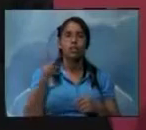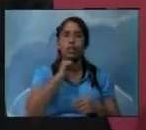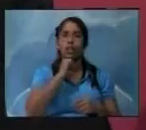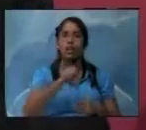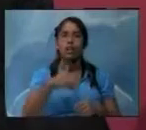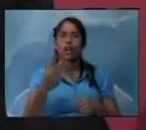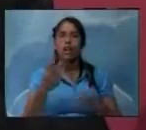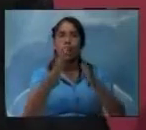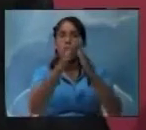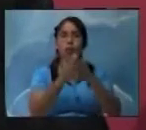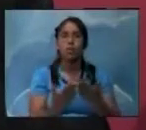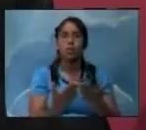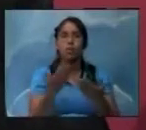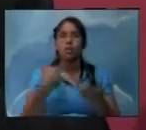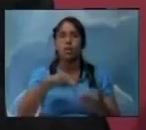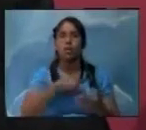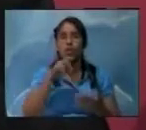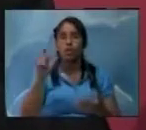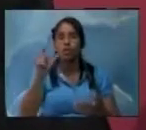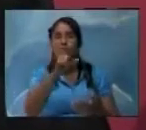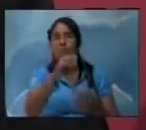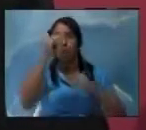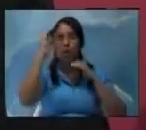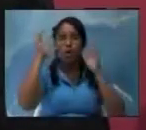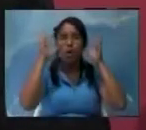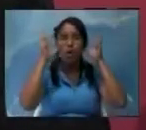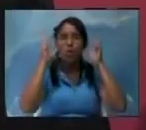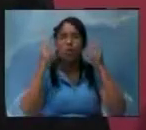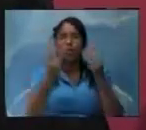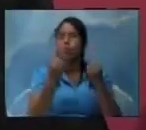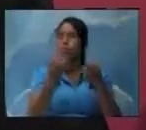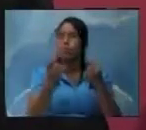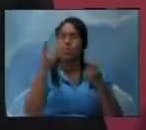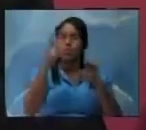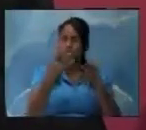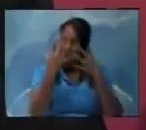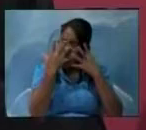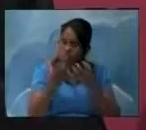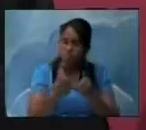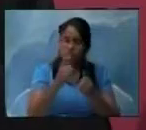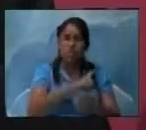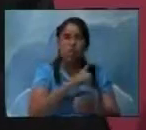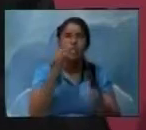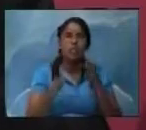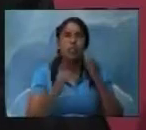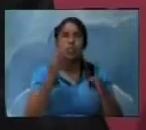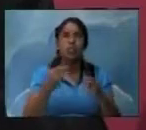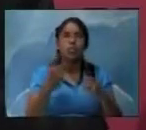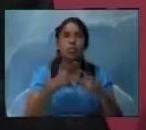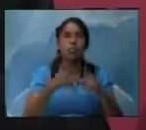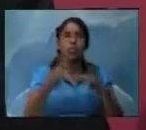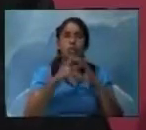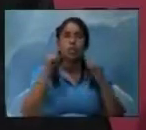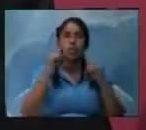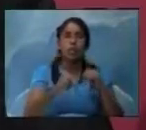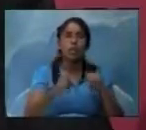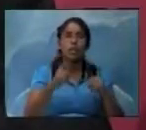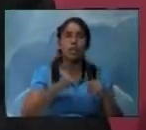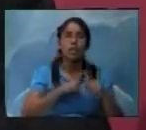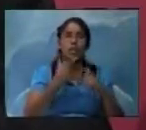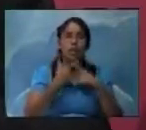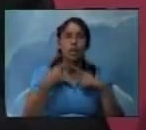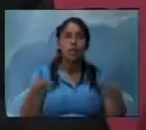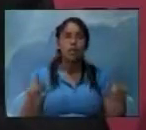que la Biblia nos enseña, y oído a esto, muchas son las aflicciones del justo, pero de todas ellas